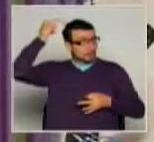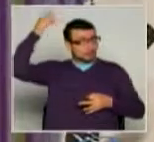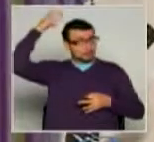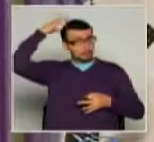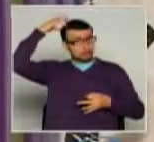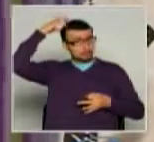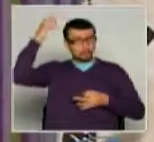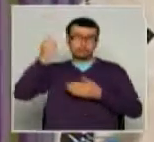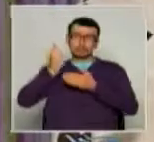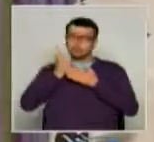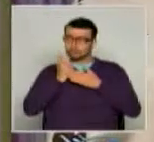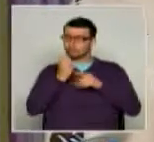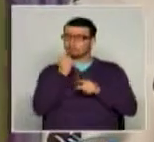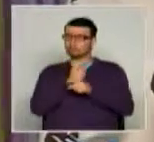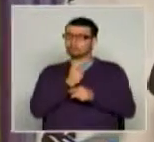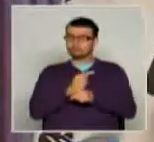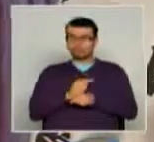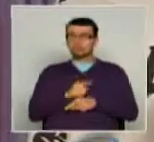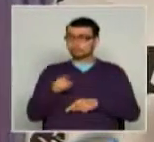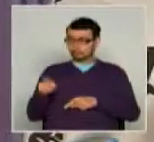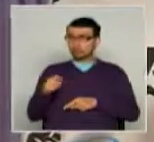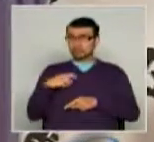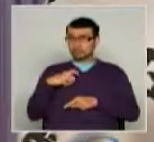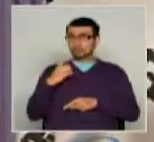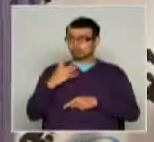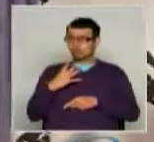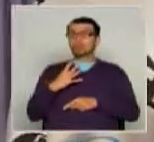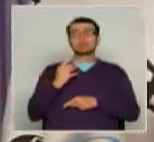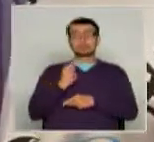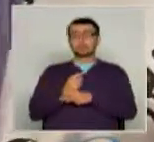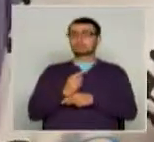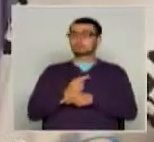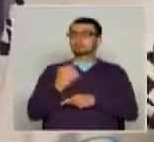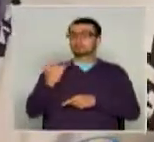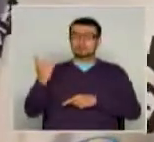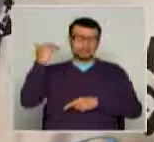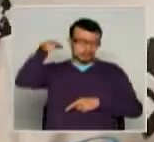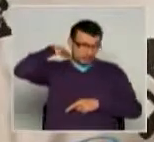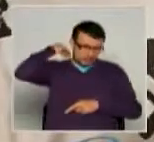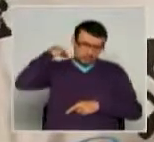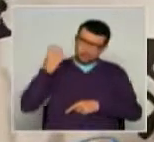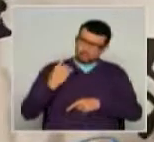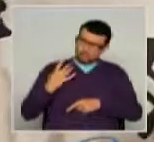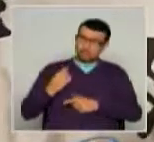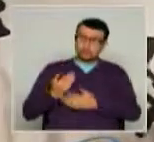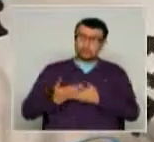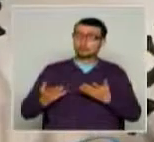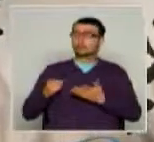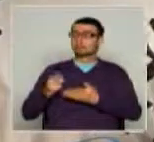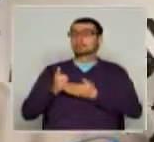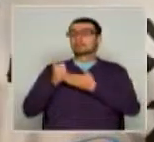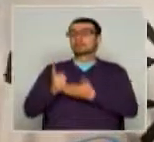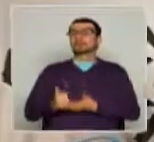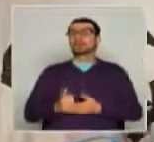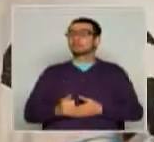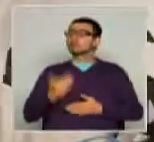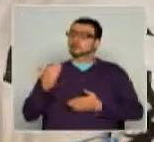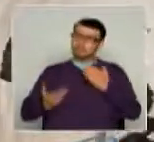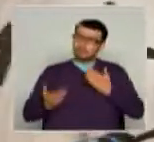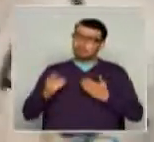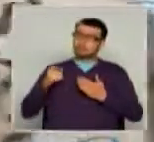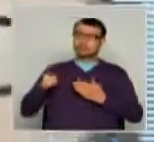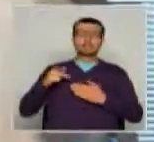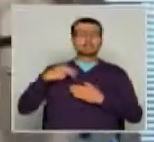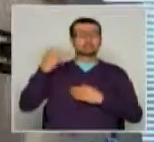sitios en el caso del dolor a nivel de la espalda y a nivel lumbar. Entonces, de acuerdo a la historia